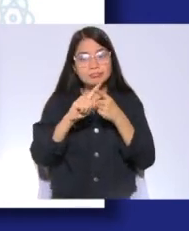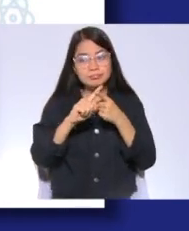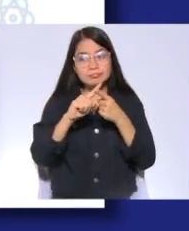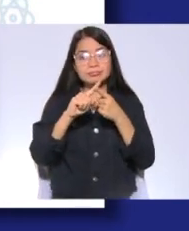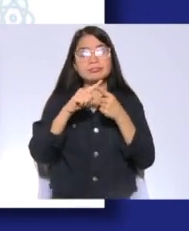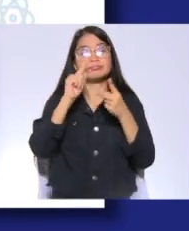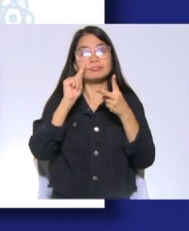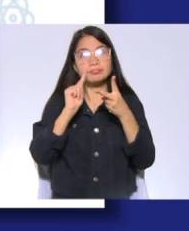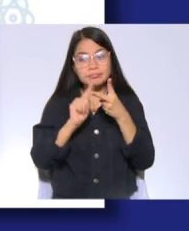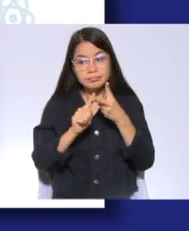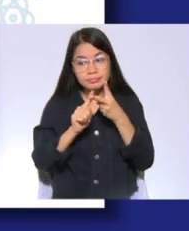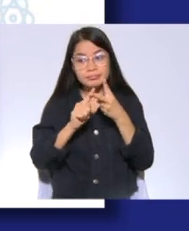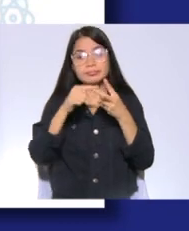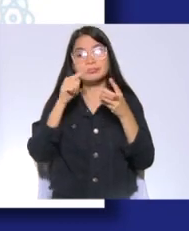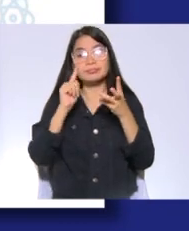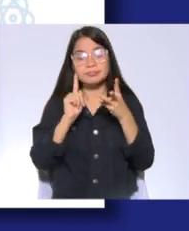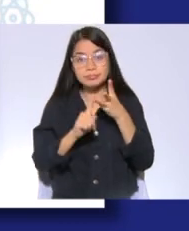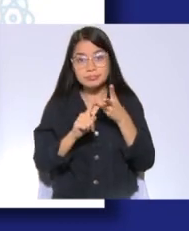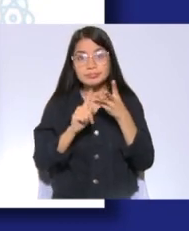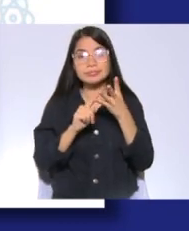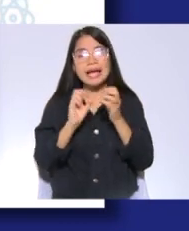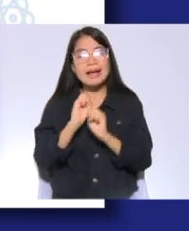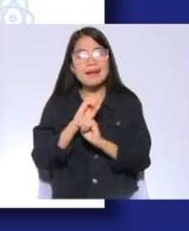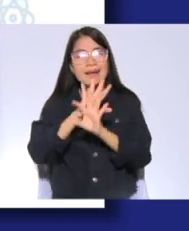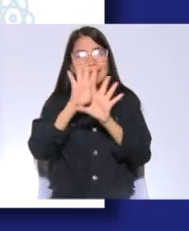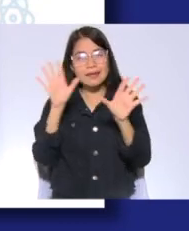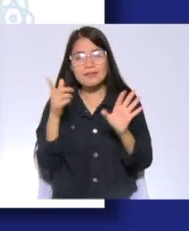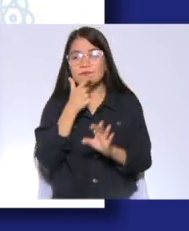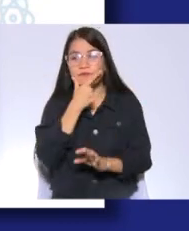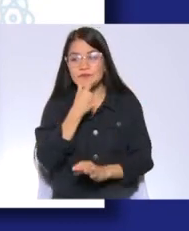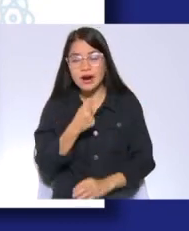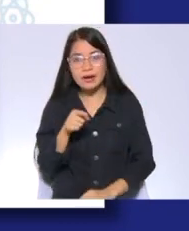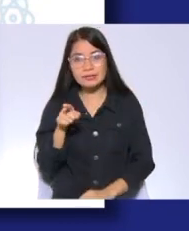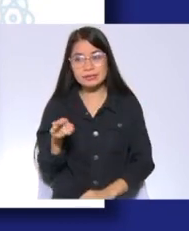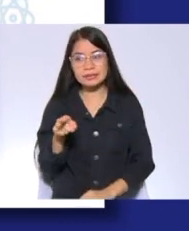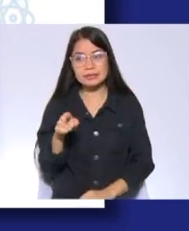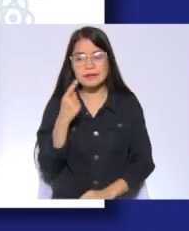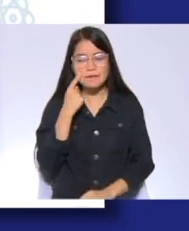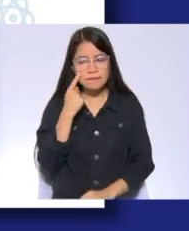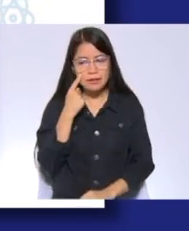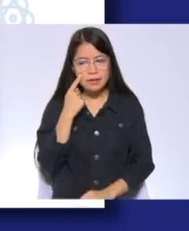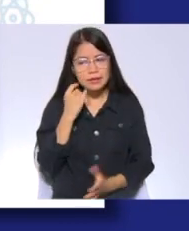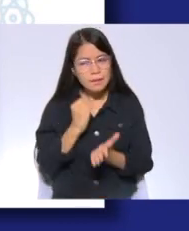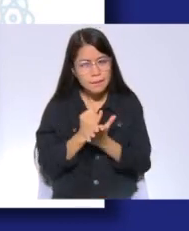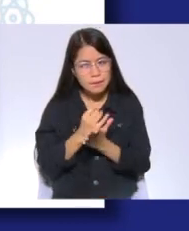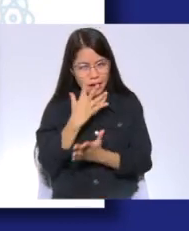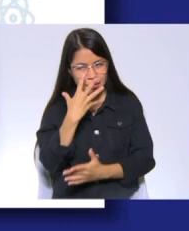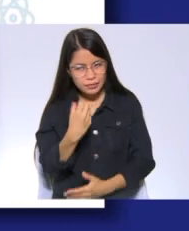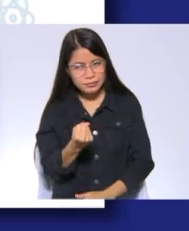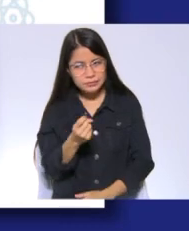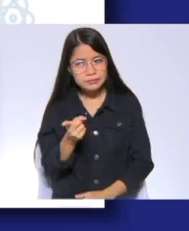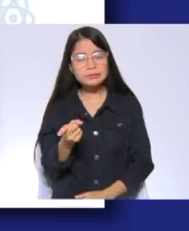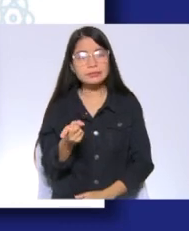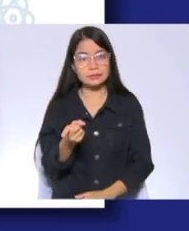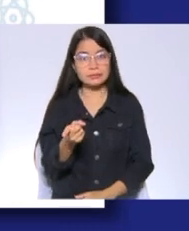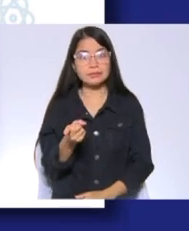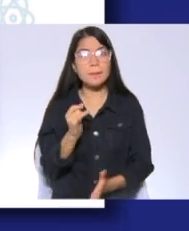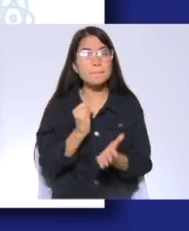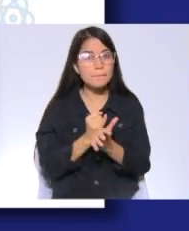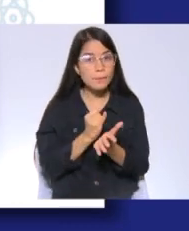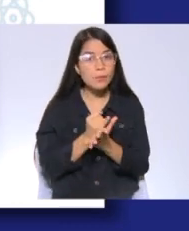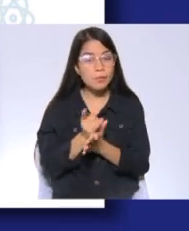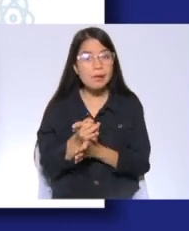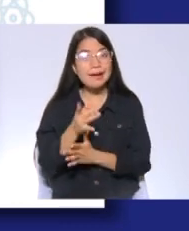Y constatar que se dé la comprensión de lo que queremos lograr con los estudiantes. Muchas veces damos mucha información o damos